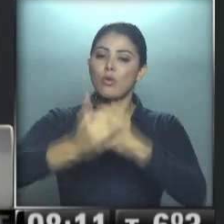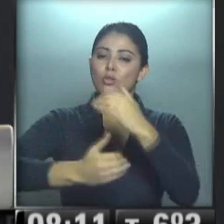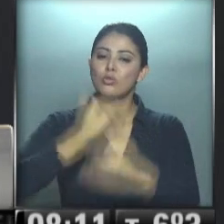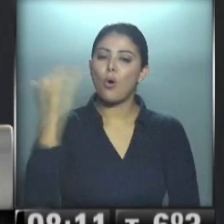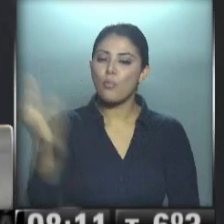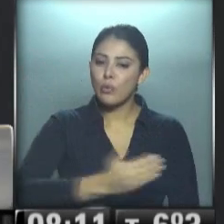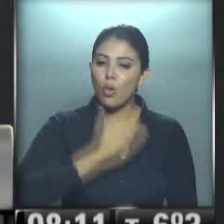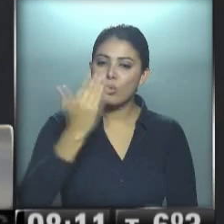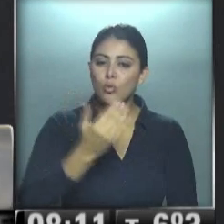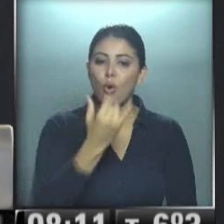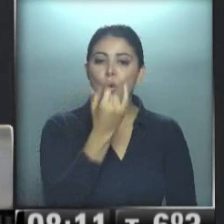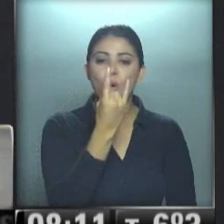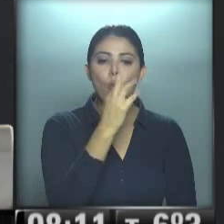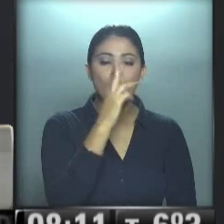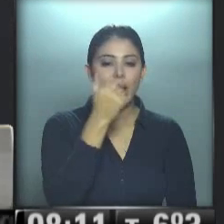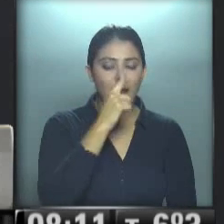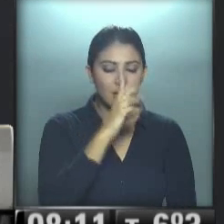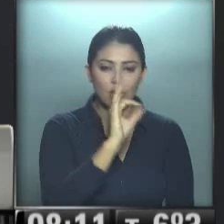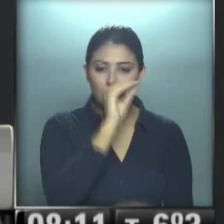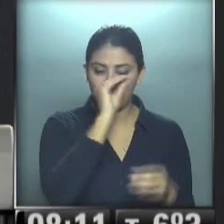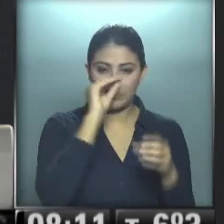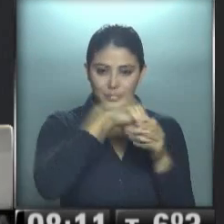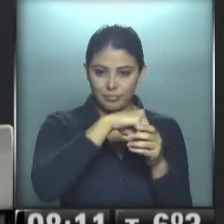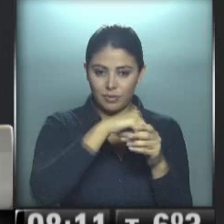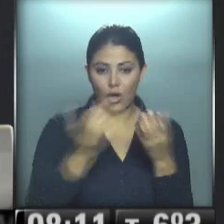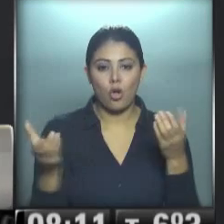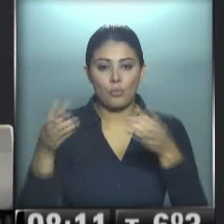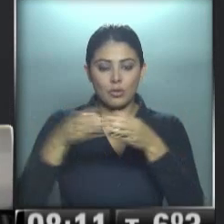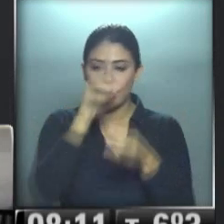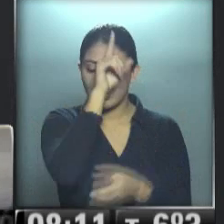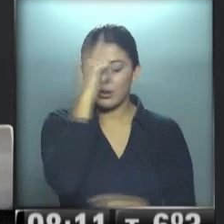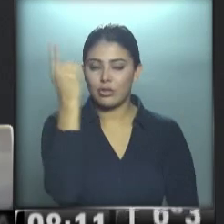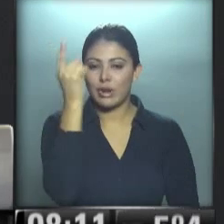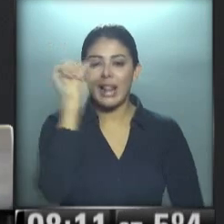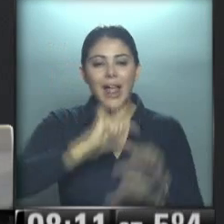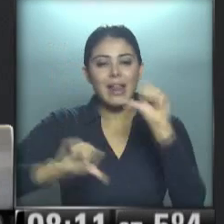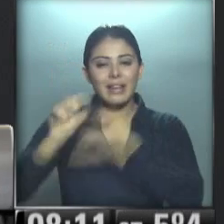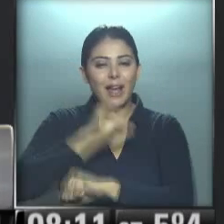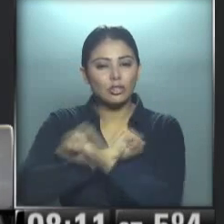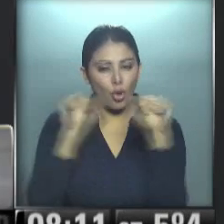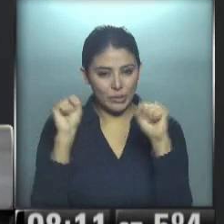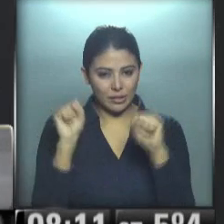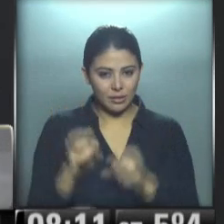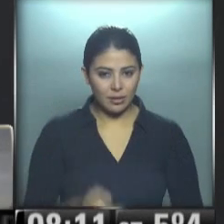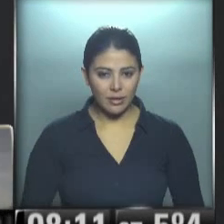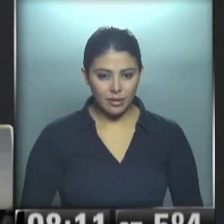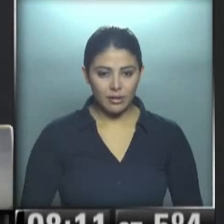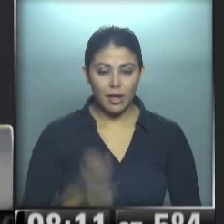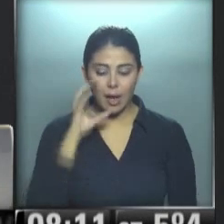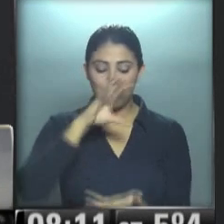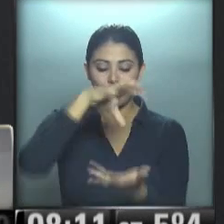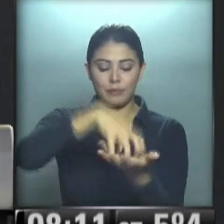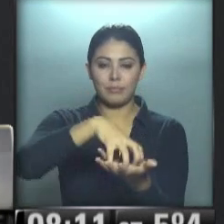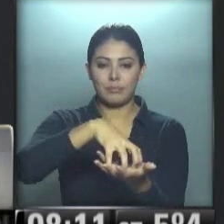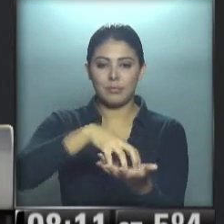de uranio enriquecido la comisión nacional de energía atómica tiene la planta piloto